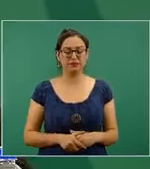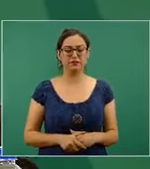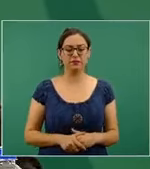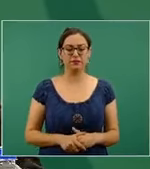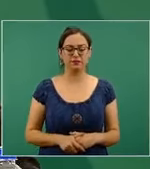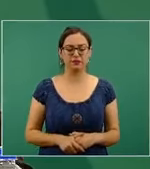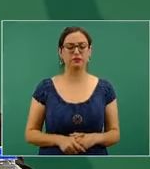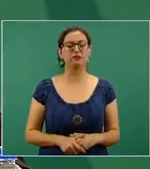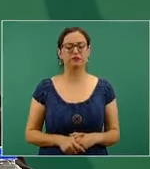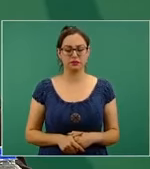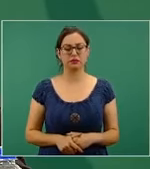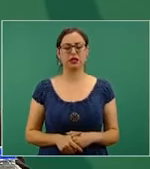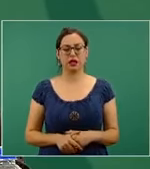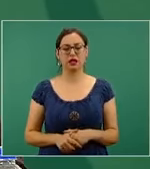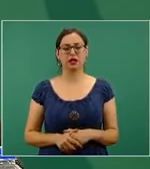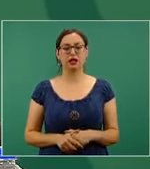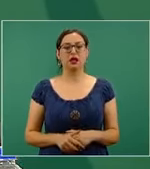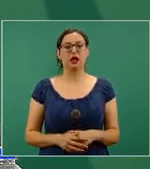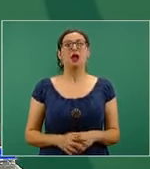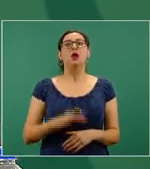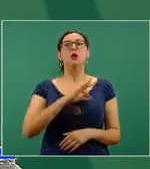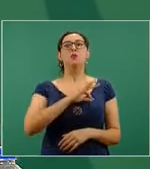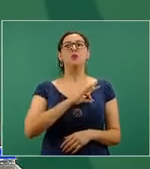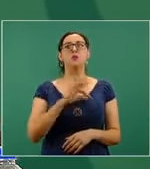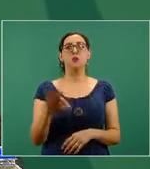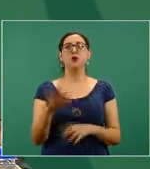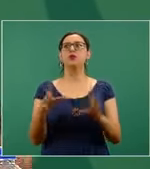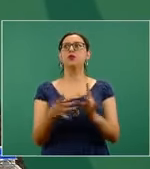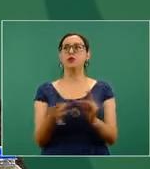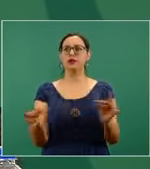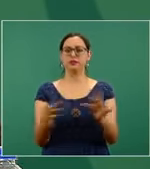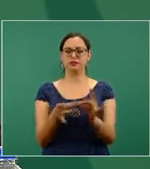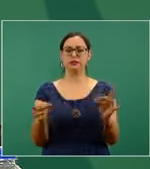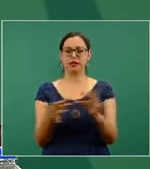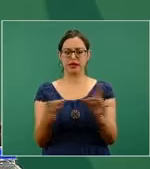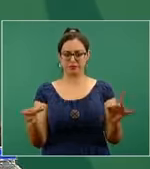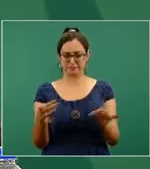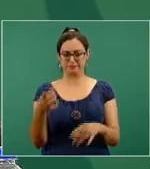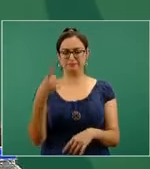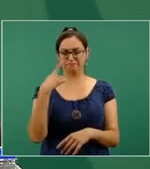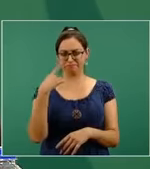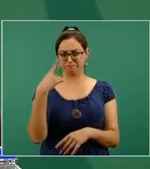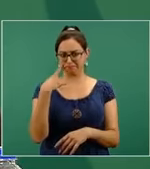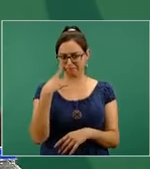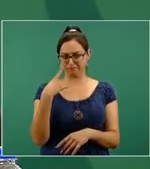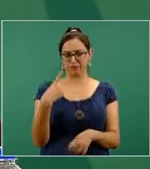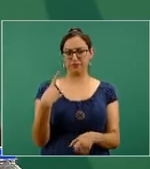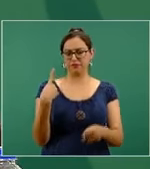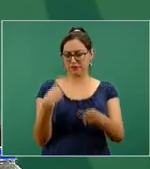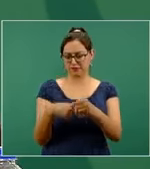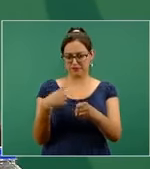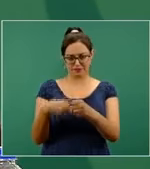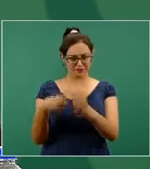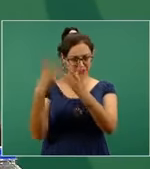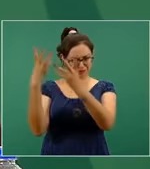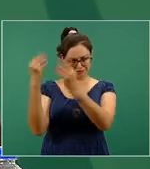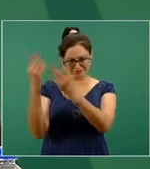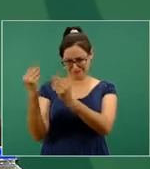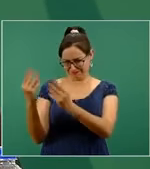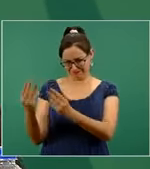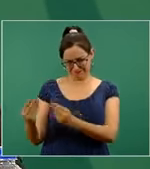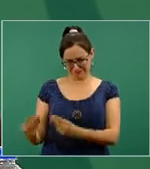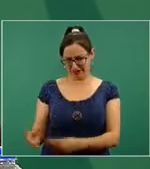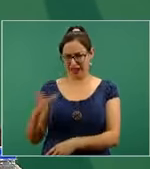manera general, pudiéramos verlo en un marco de todas las enfermedades que en un momento se producen o conocemos.